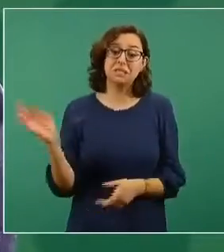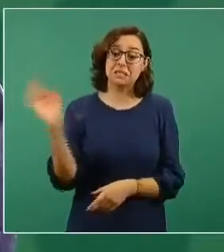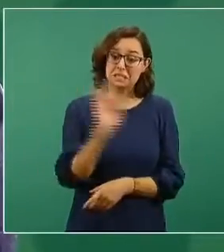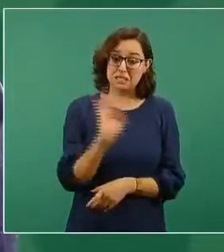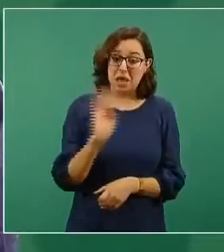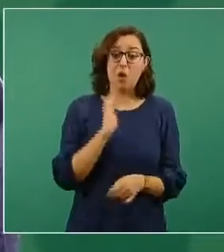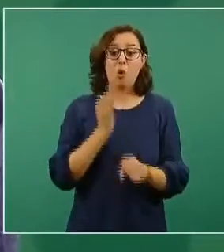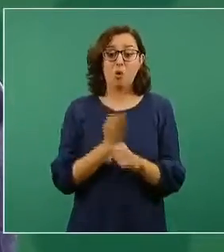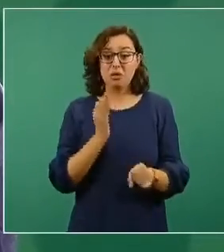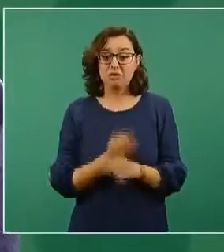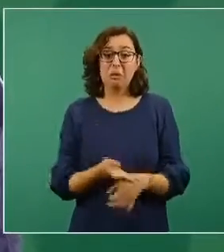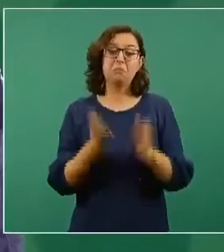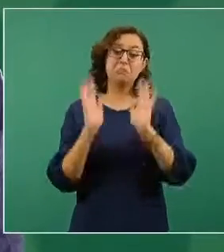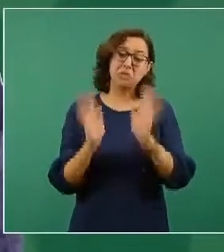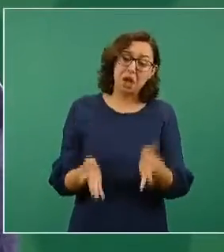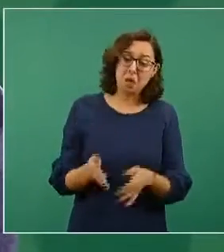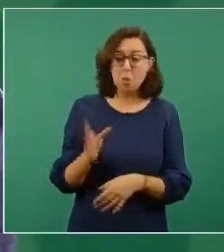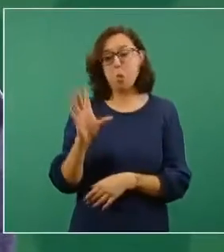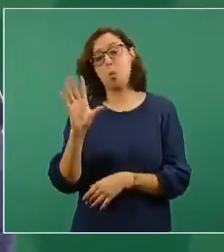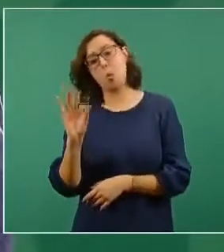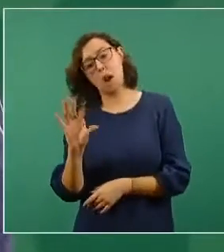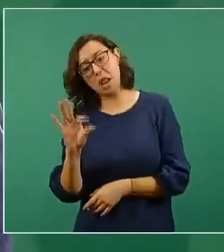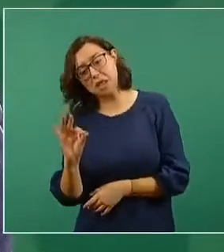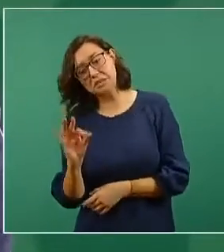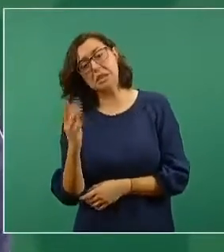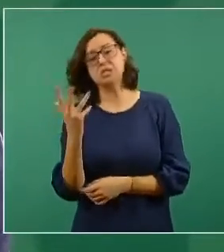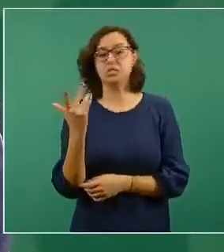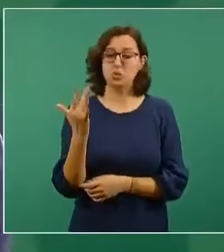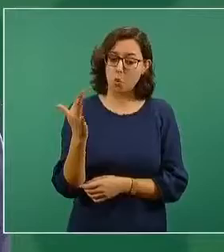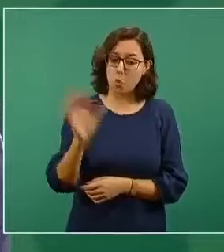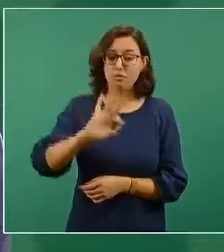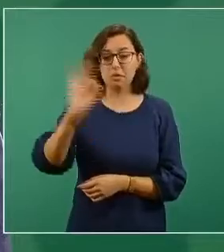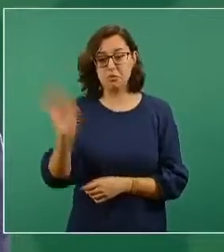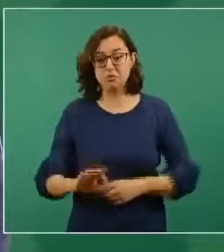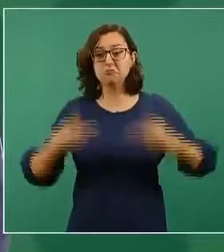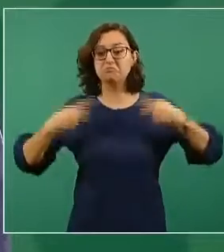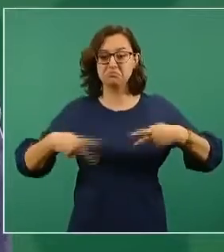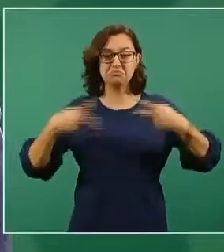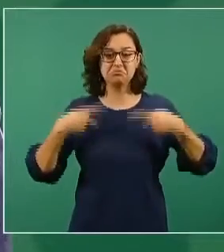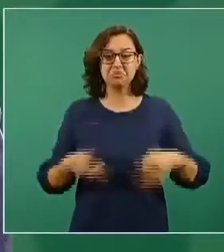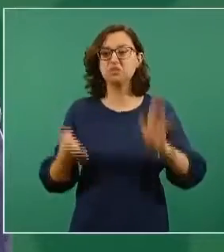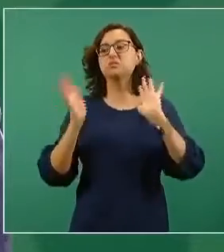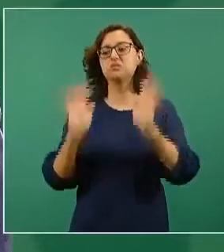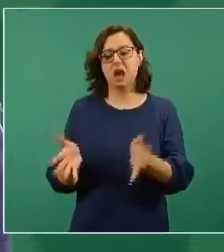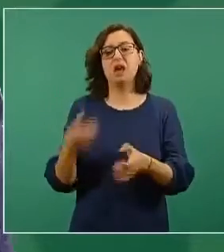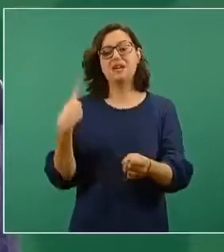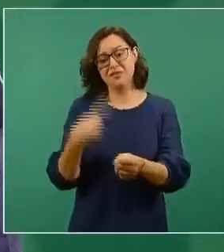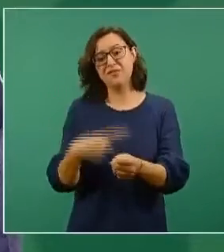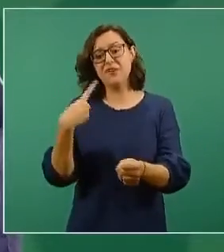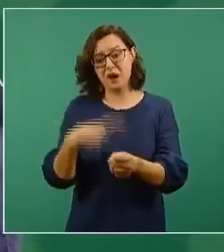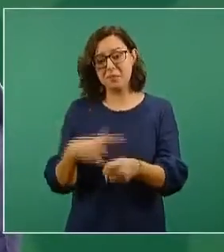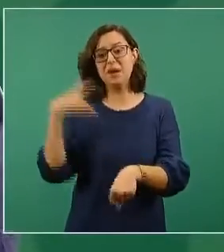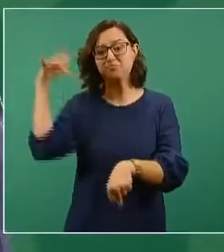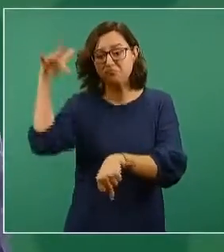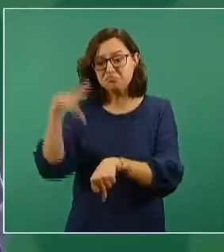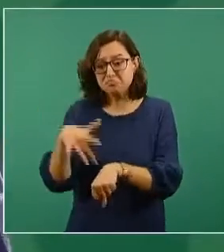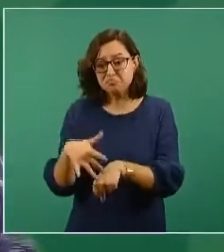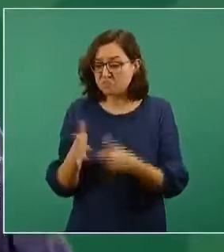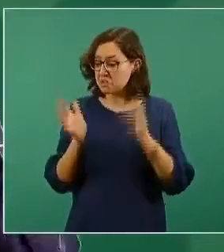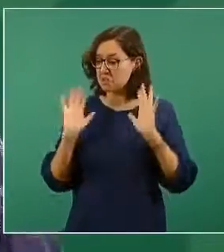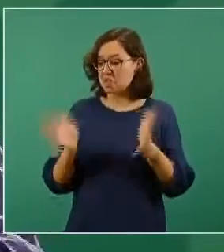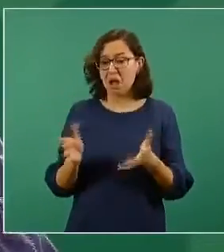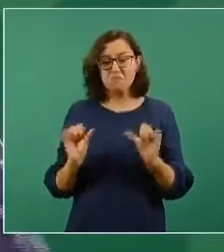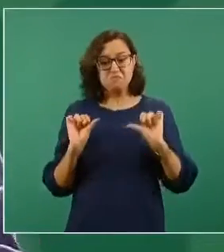tengamos ya 45 o 50% de la población mexicana inmune. Entonces, en términos teóricos, solo nos